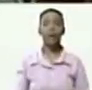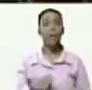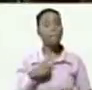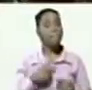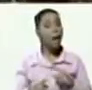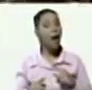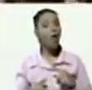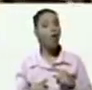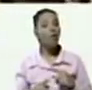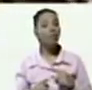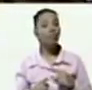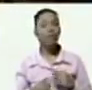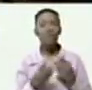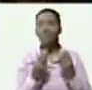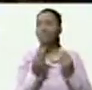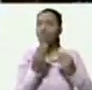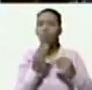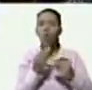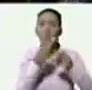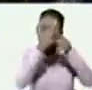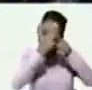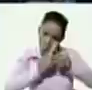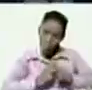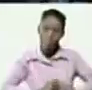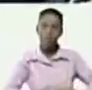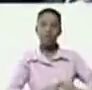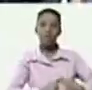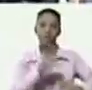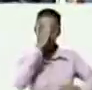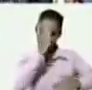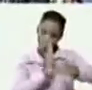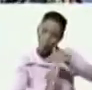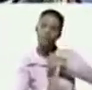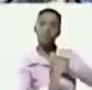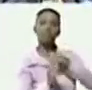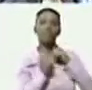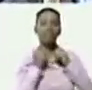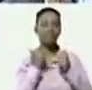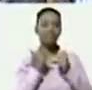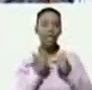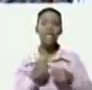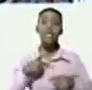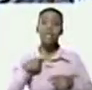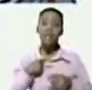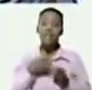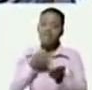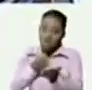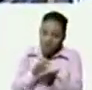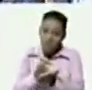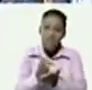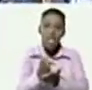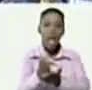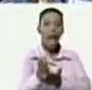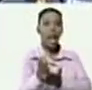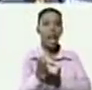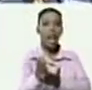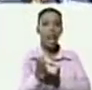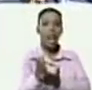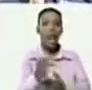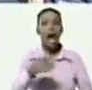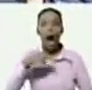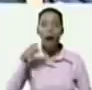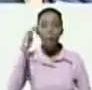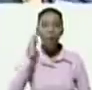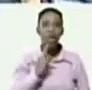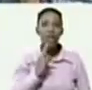todo una humildad suprema y una lealtad a toda prueba al padre Bolívar,